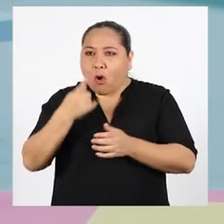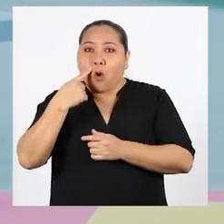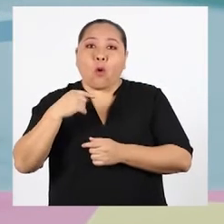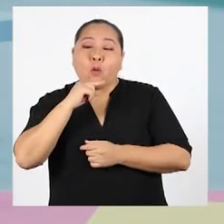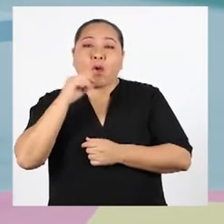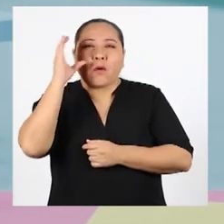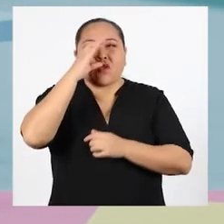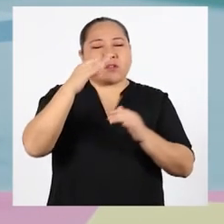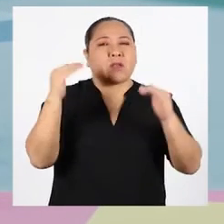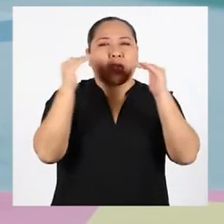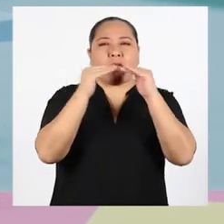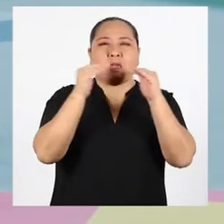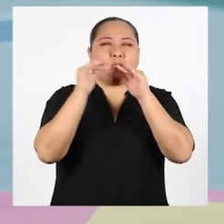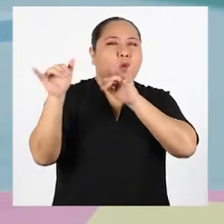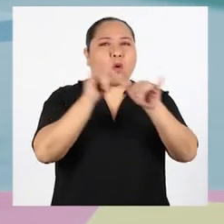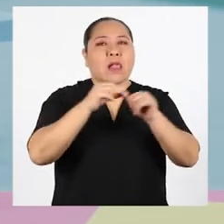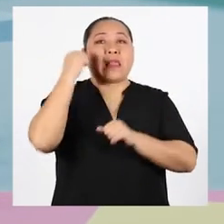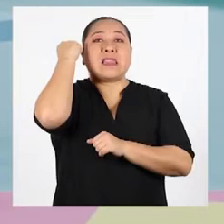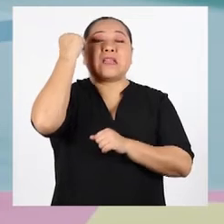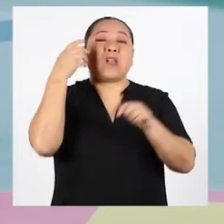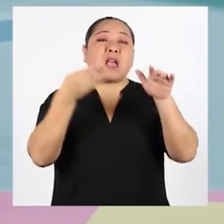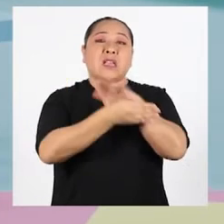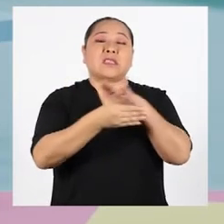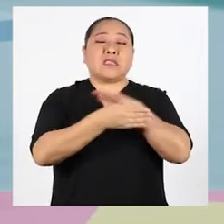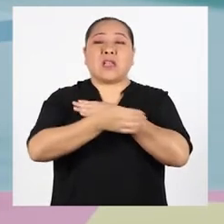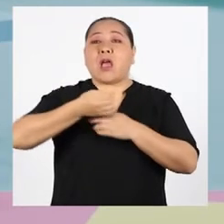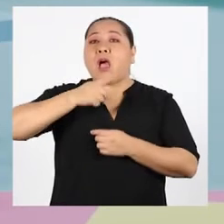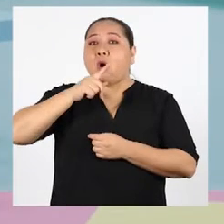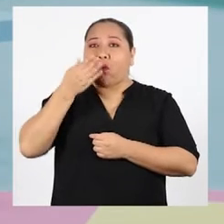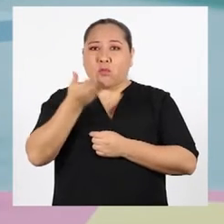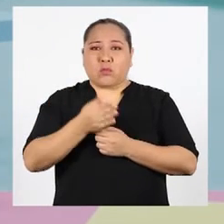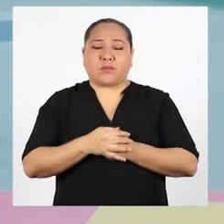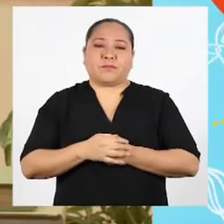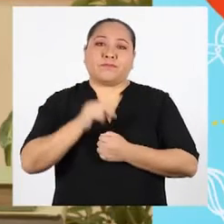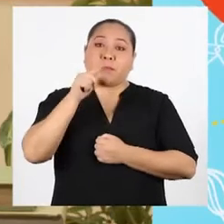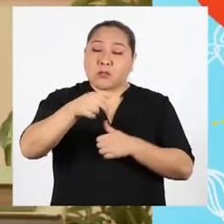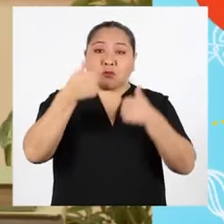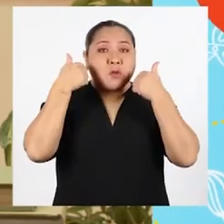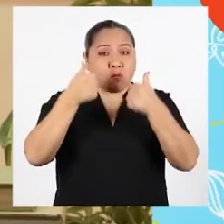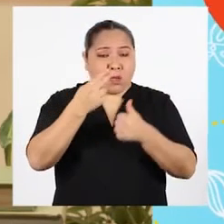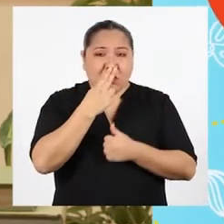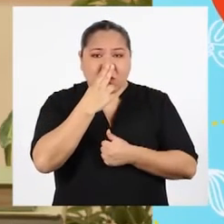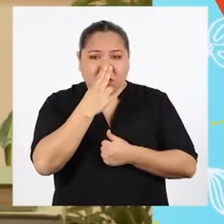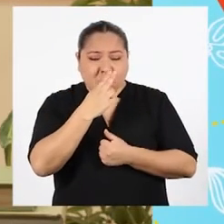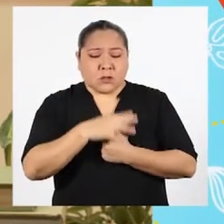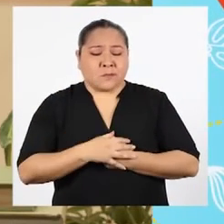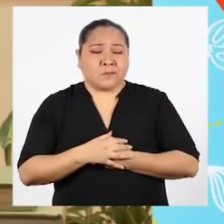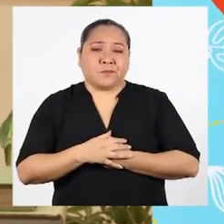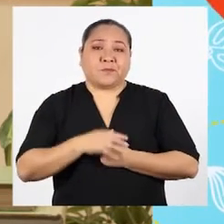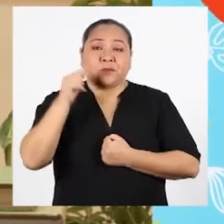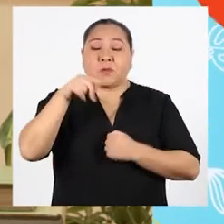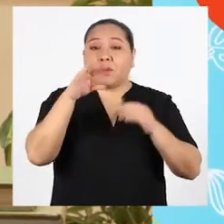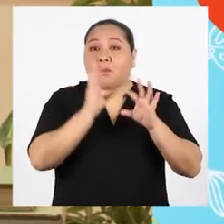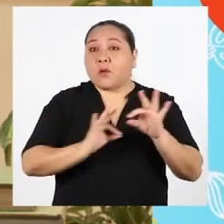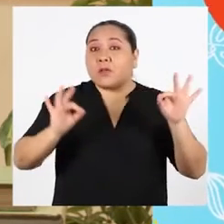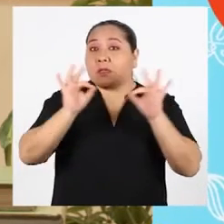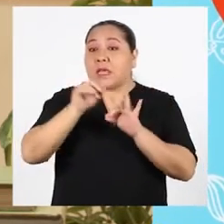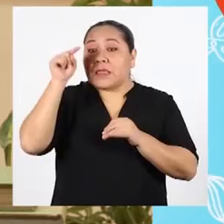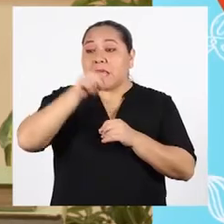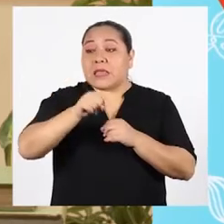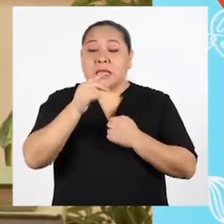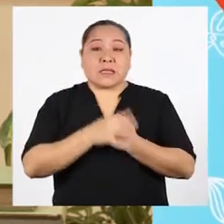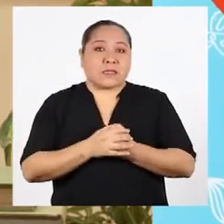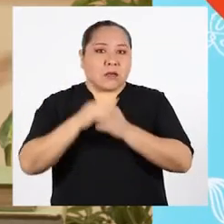peruanos que buscan igualdad en el derecho al acceso al agua potable. Eso está muy bien, Tocino. Lo importante